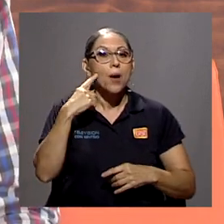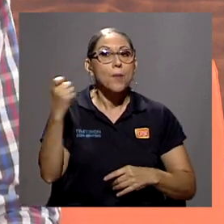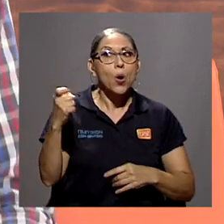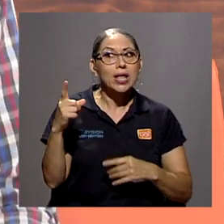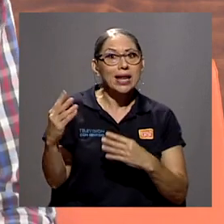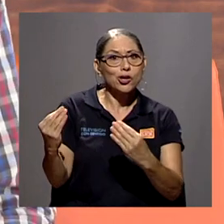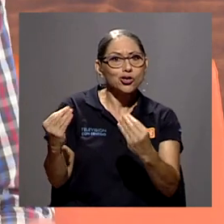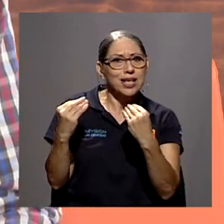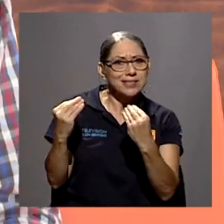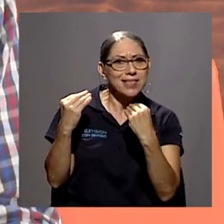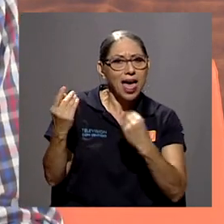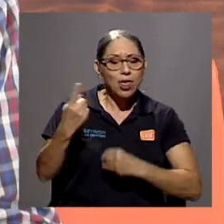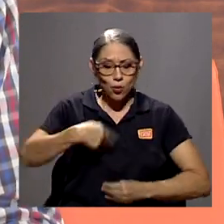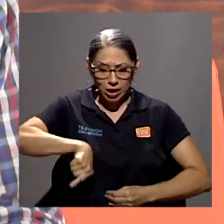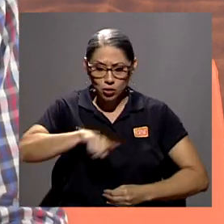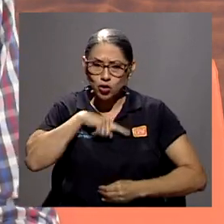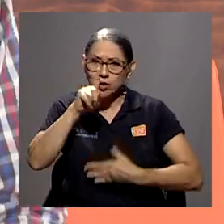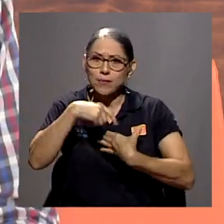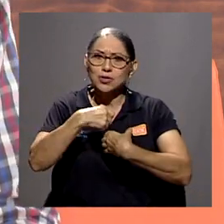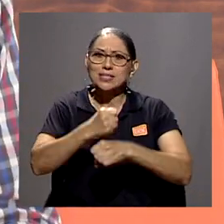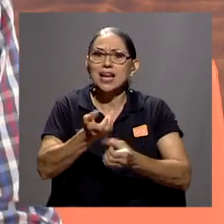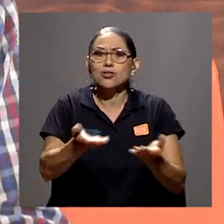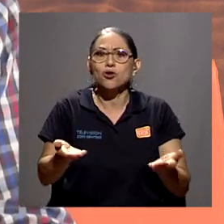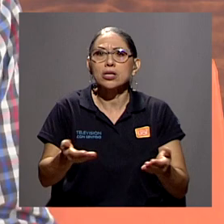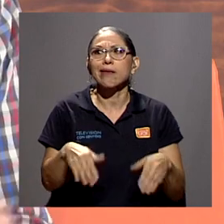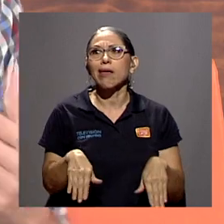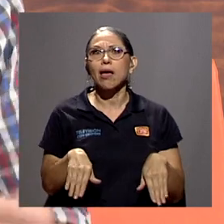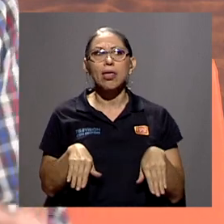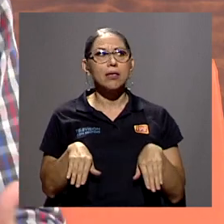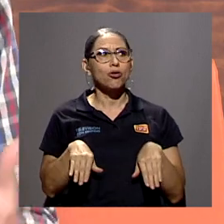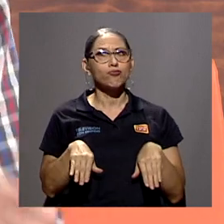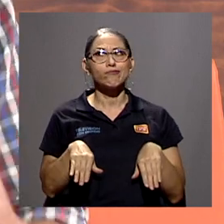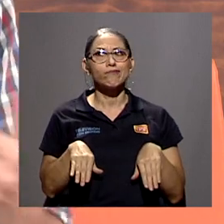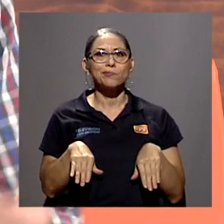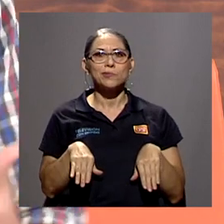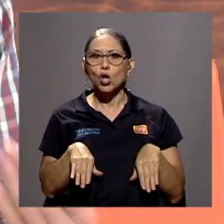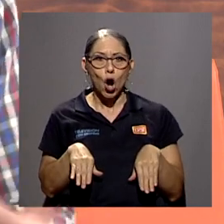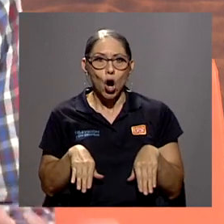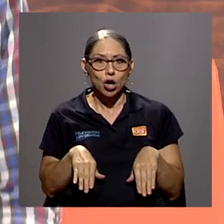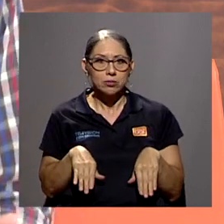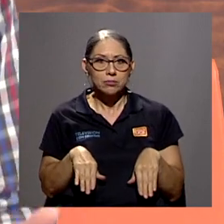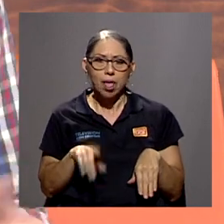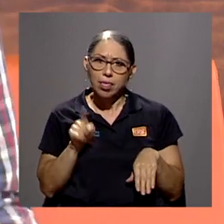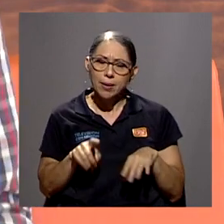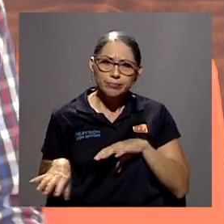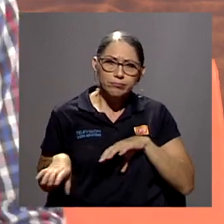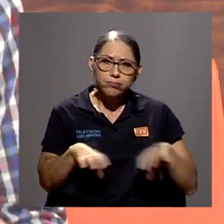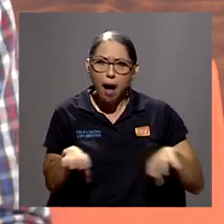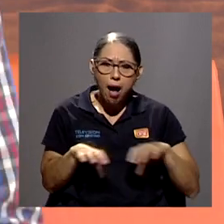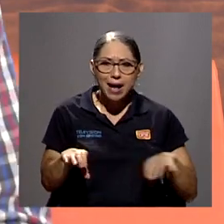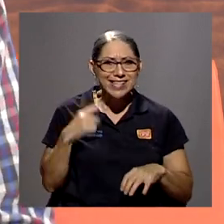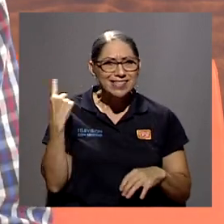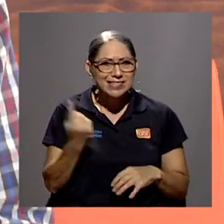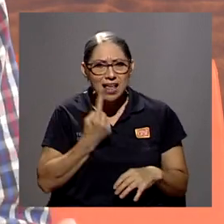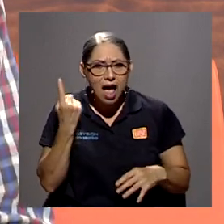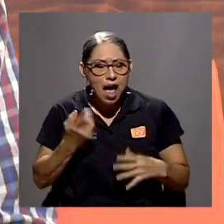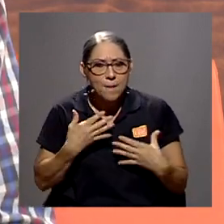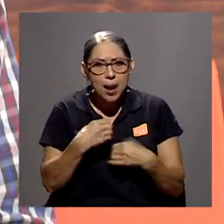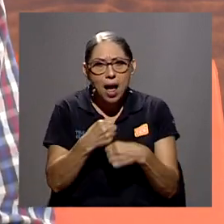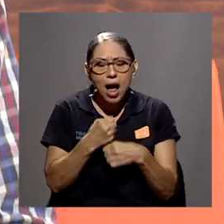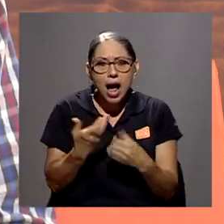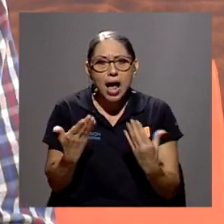hay que saber las cosas no hay que quedarse crédito como dicen verdad hay que estar siempre pendiente hay que estar